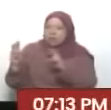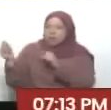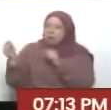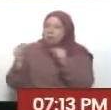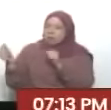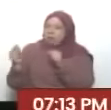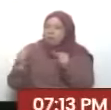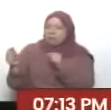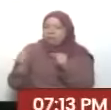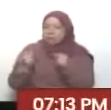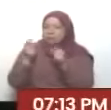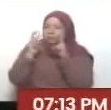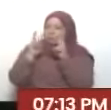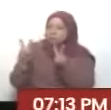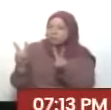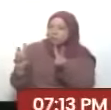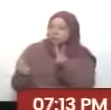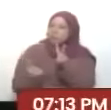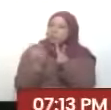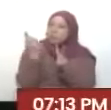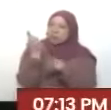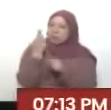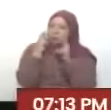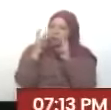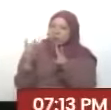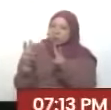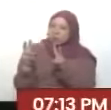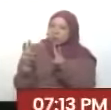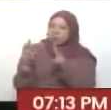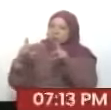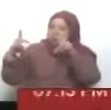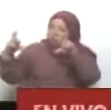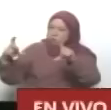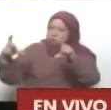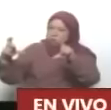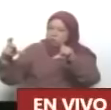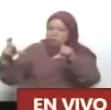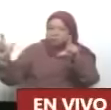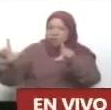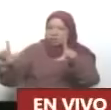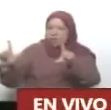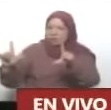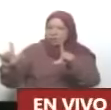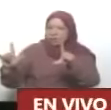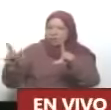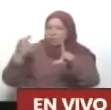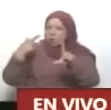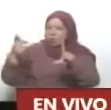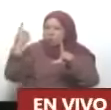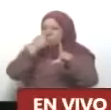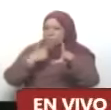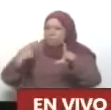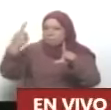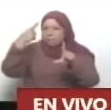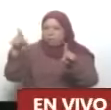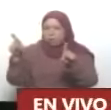hablando y en una de esos veo uno de los monitores que ponen así. Y veo el rostro de